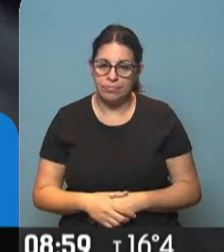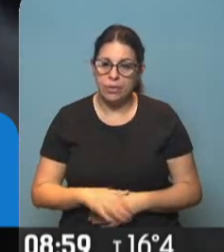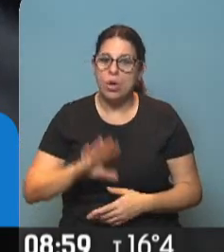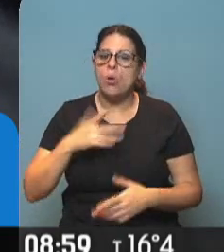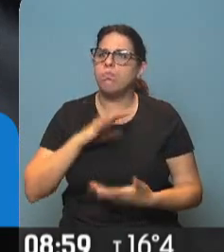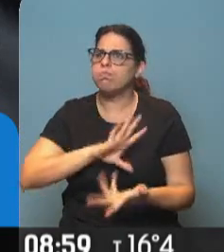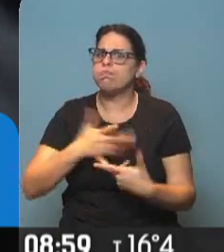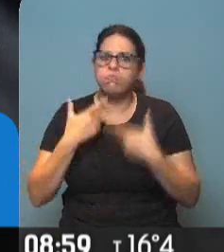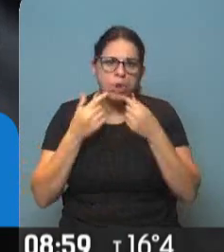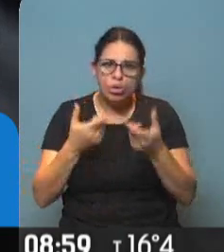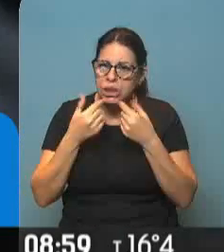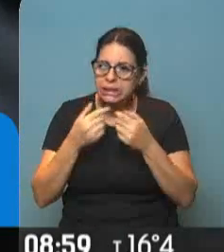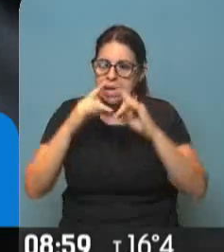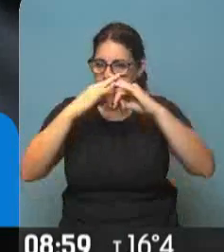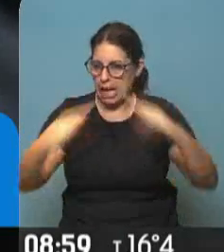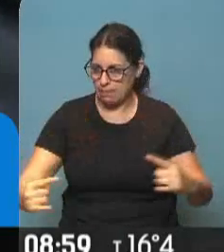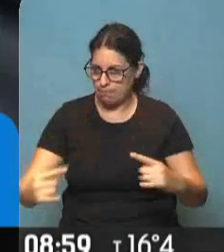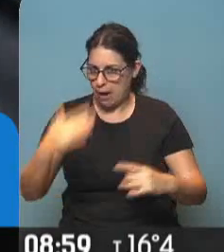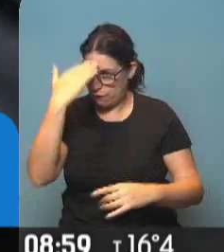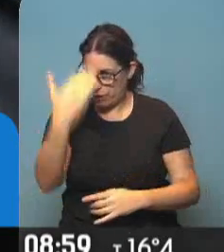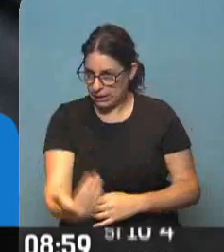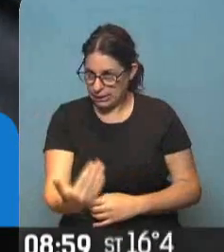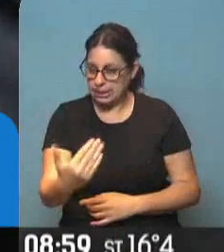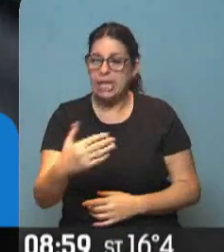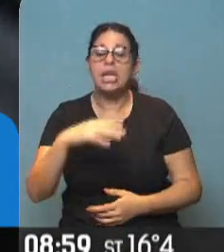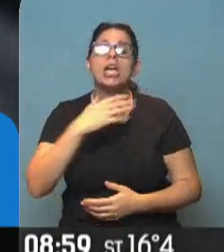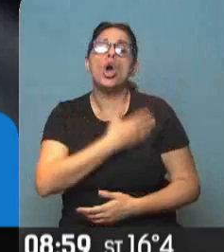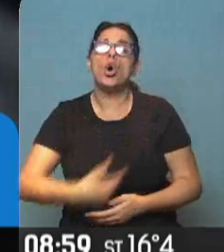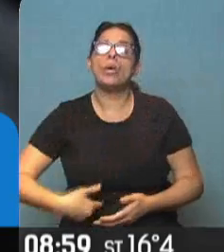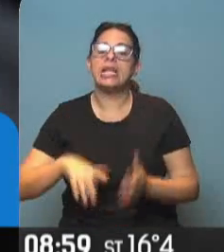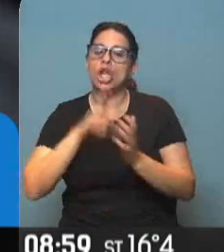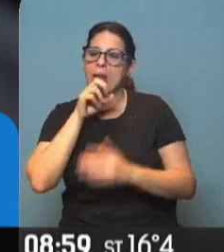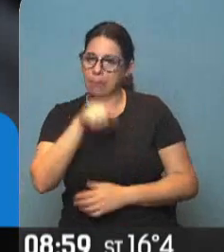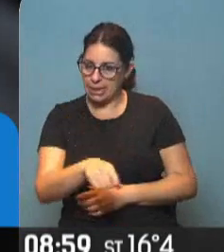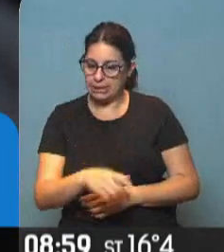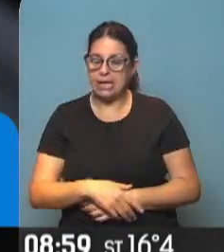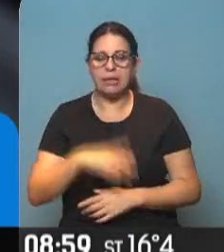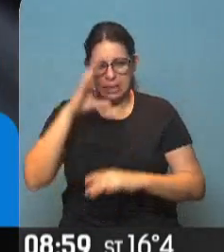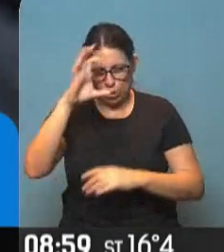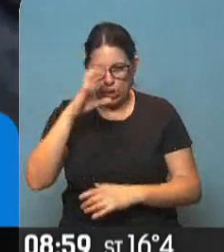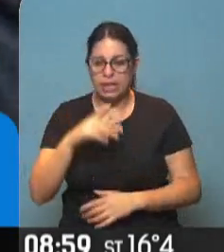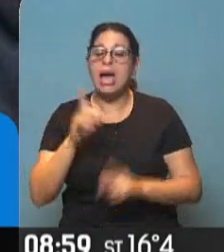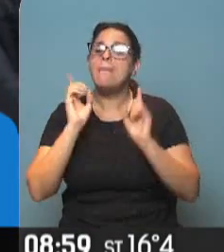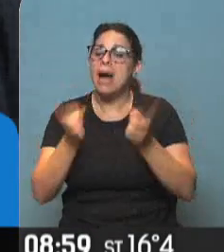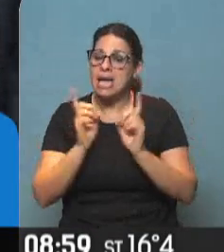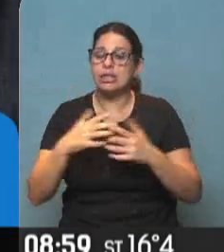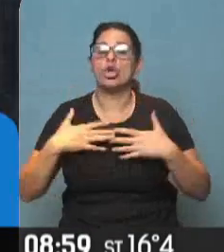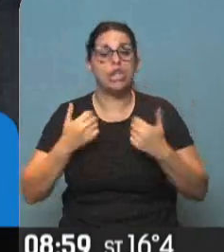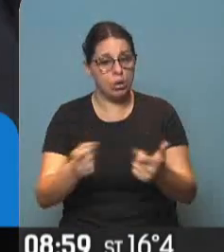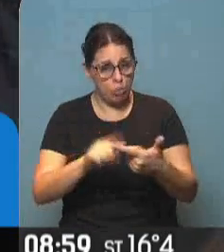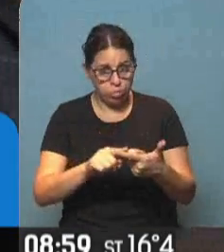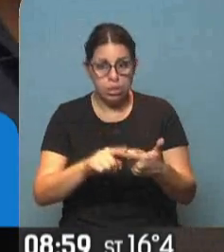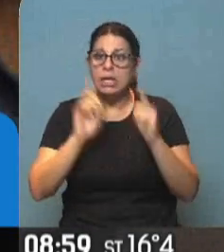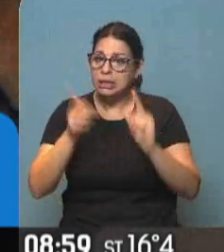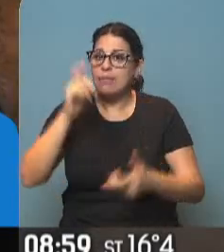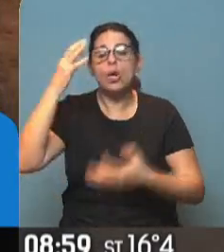de protesta, la carpa frente a la gobernación en la ciudad de La Plata. Entonces, recordamos, docentes, salud también